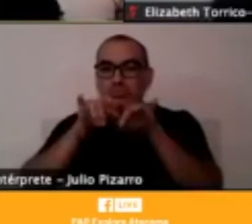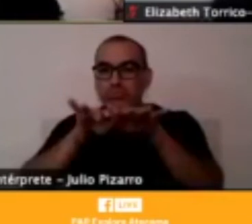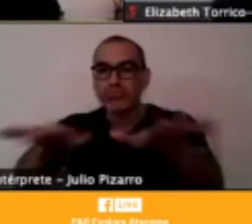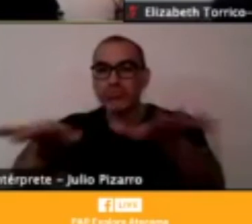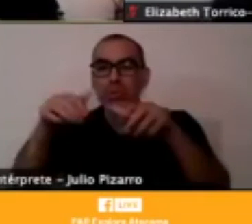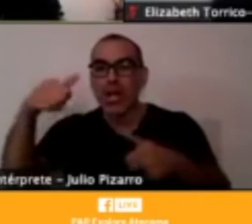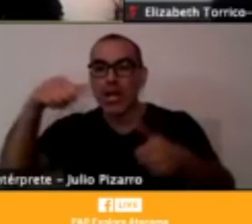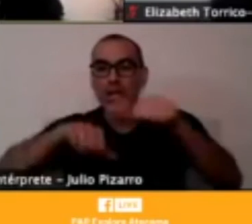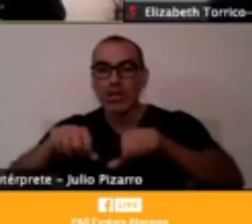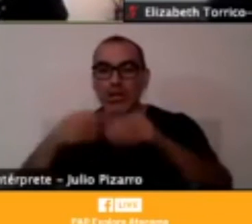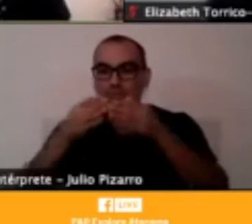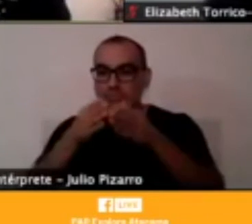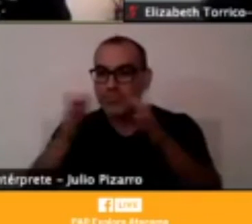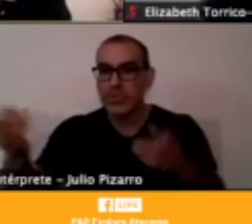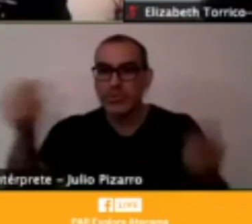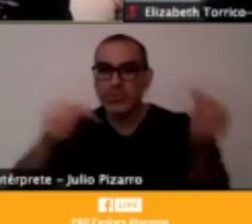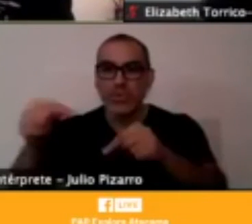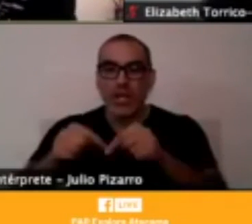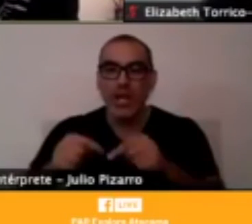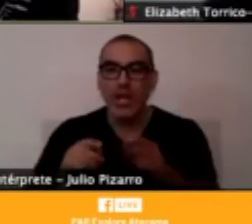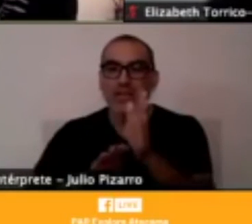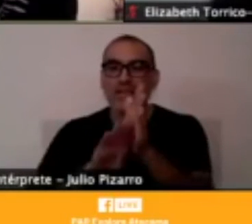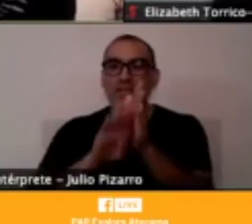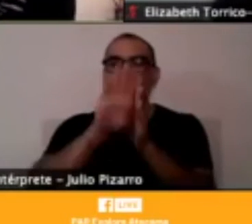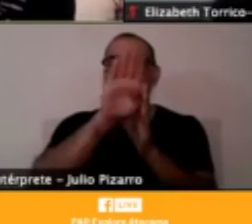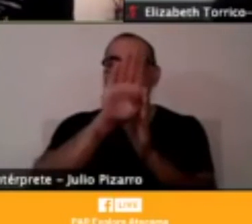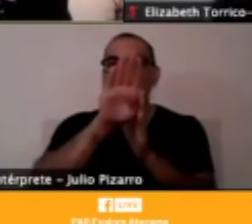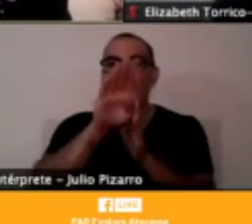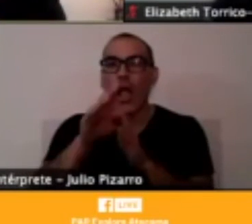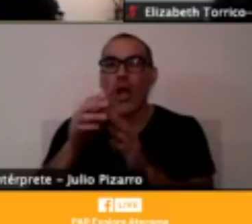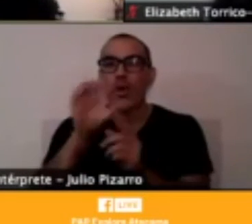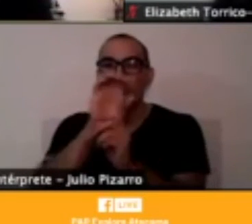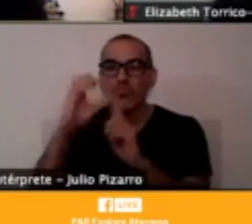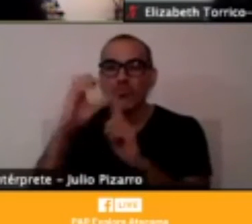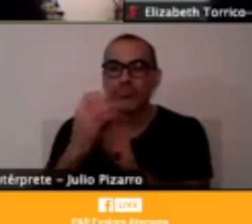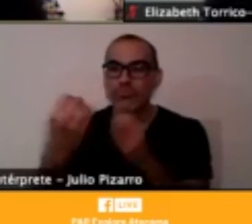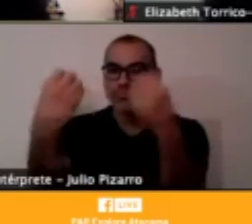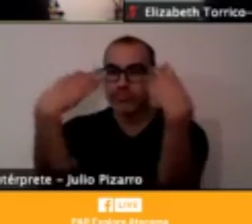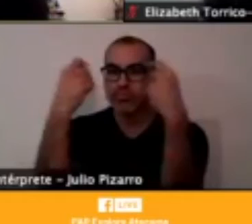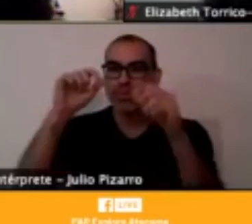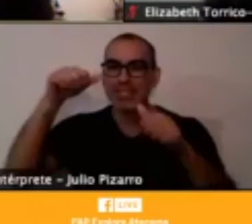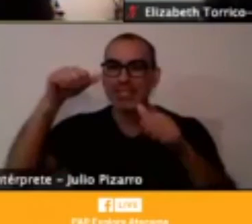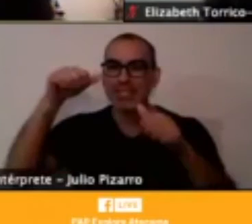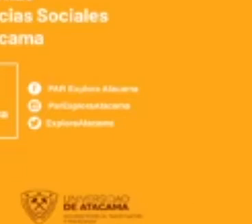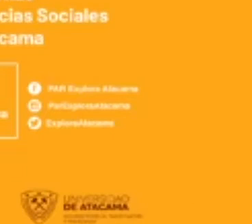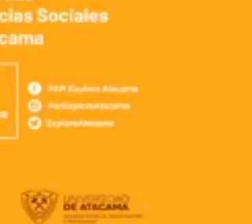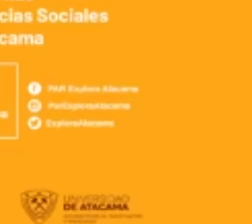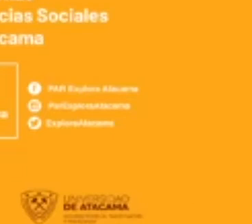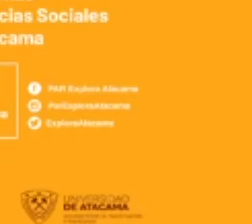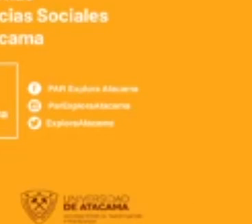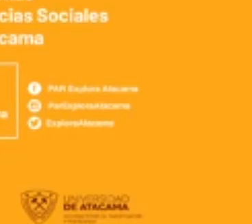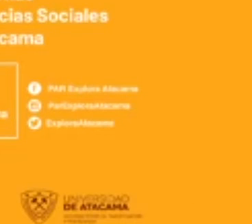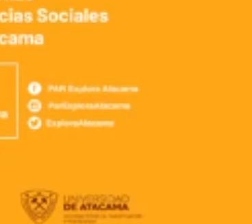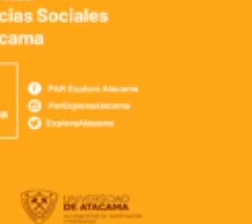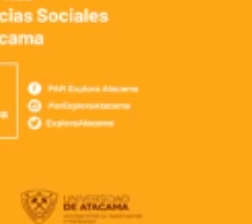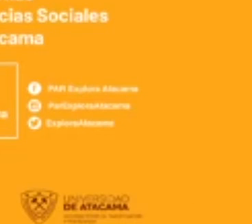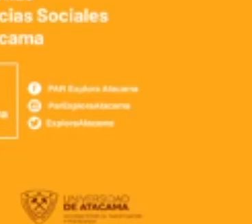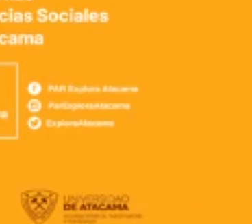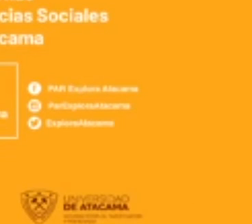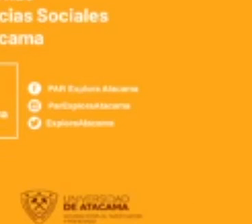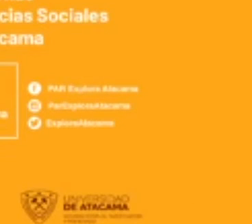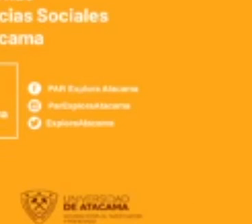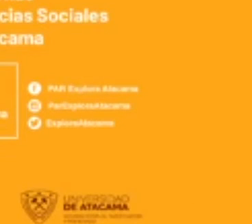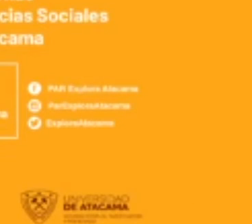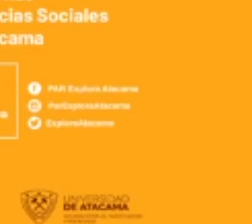y poder también desarrollar una cultura científica en toda la ciudadanía. El día de hoy, como siempre, tenemos en la